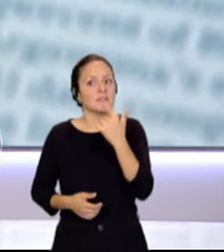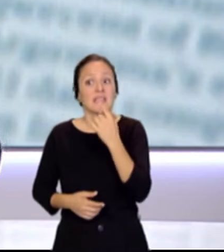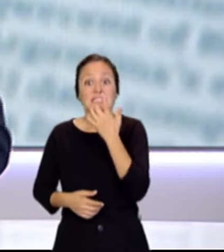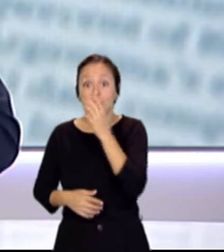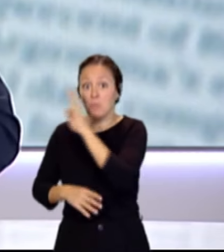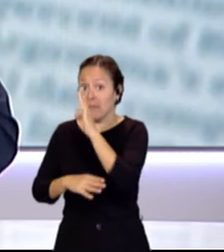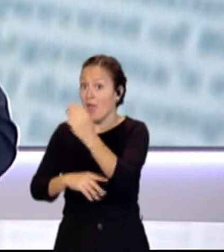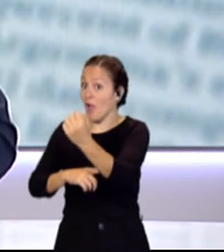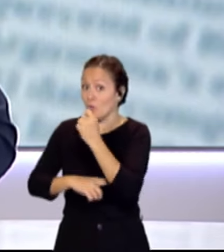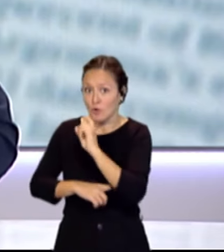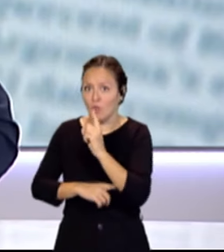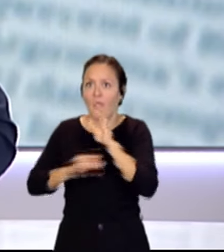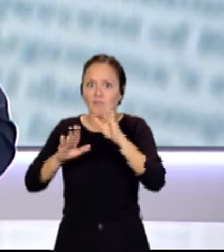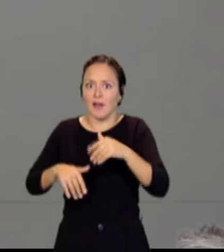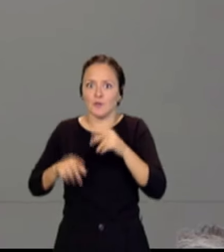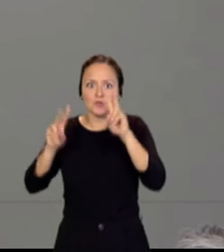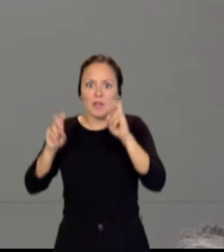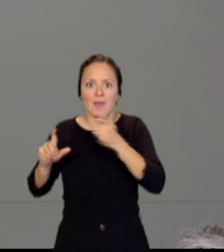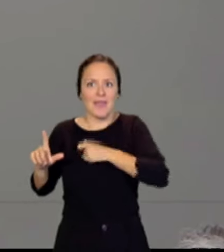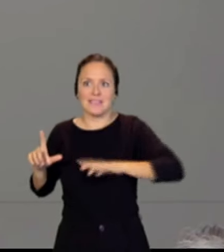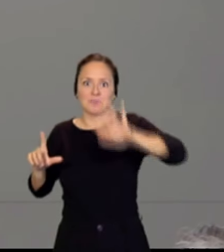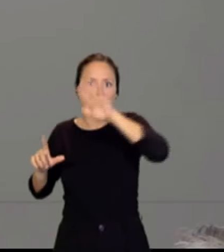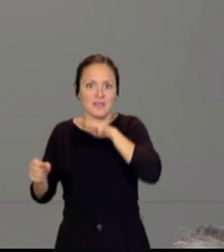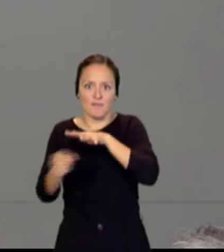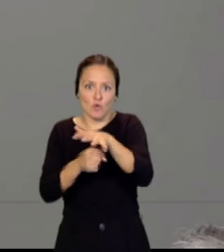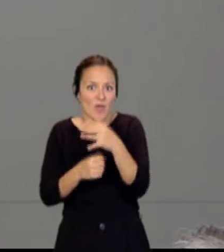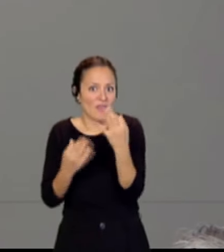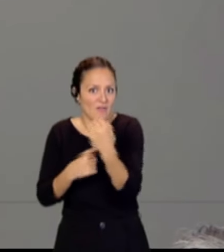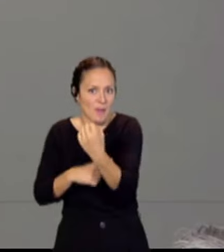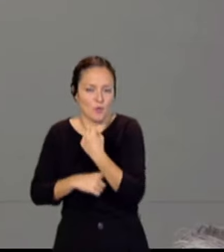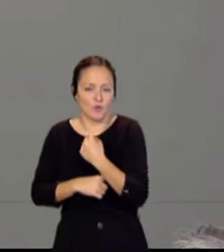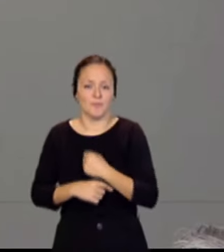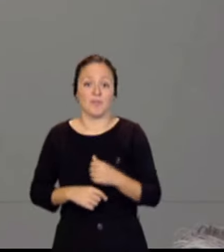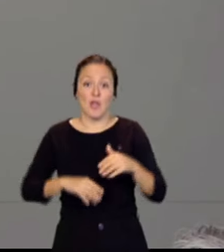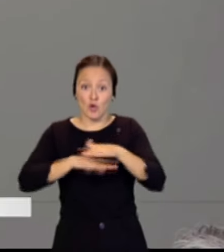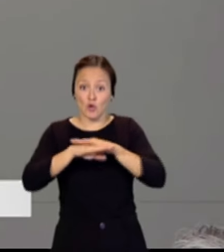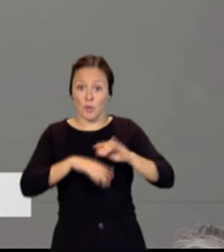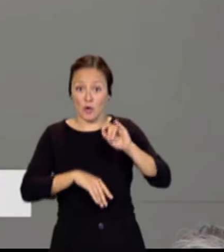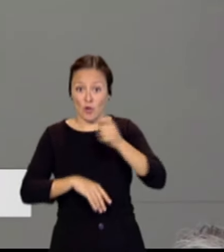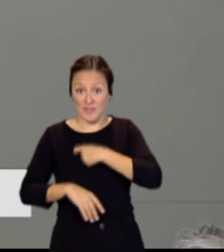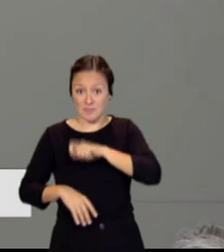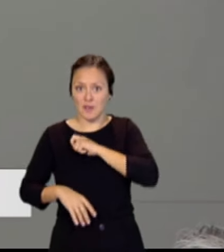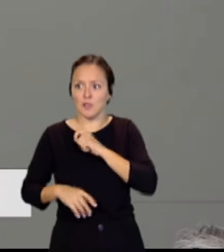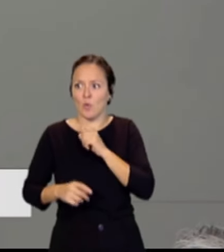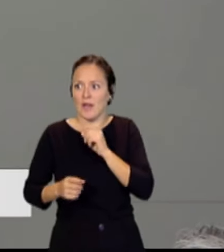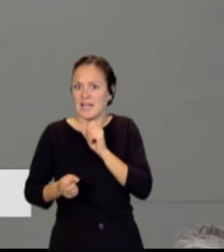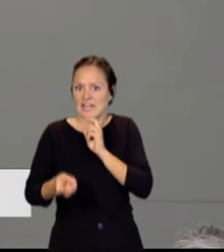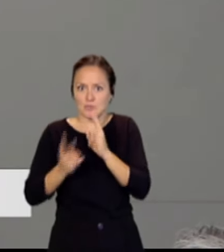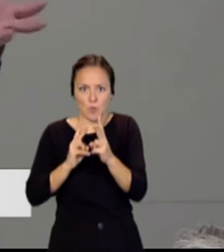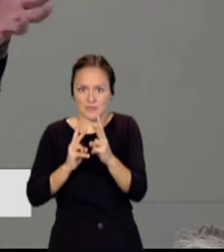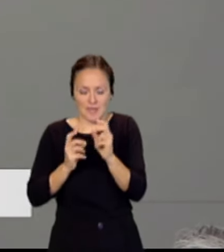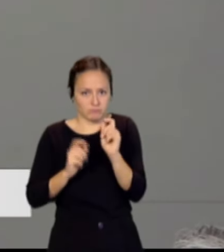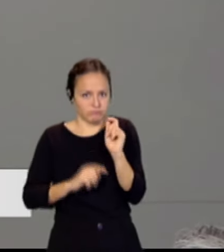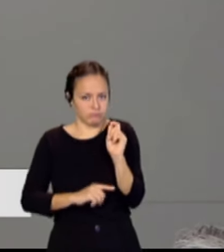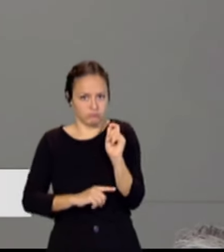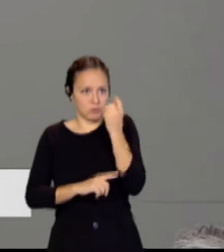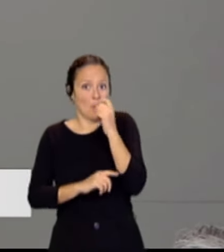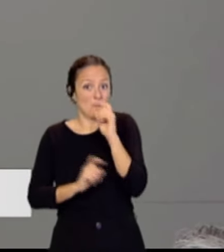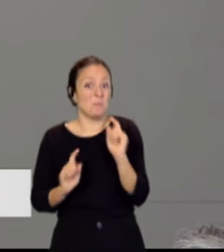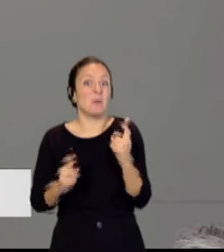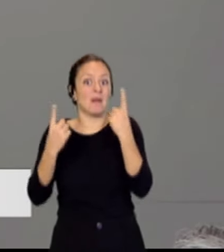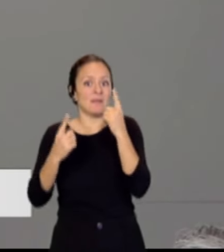de estado lo que se está intentando por parte del gobierno de España es dar una respuesta histórica porque nunca se había hecho modificando la ley extranjería